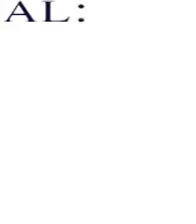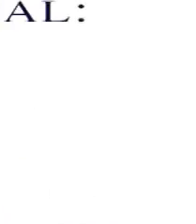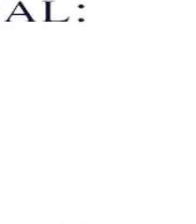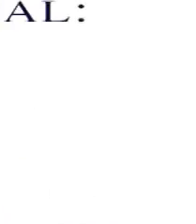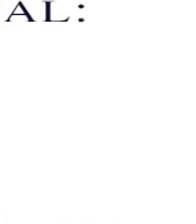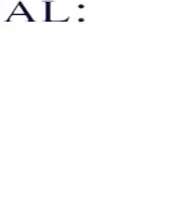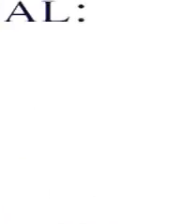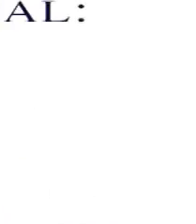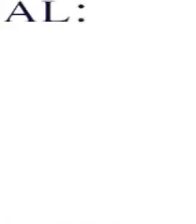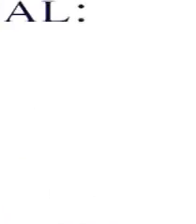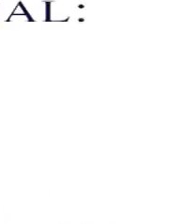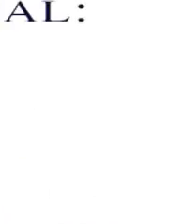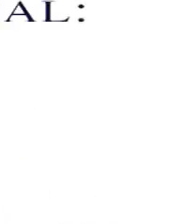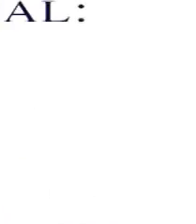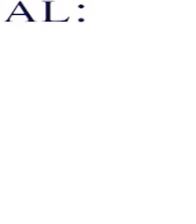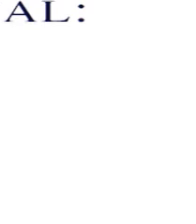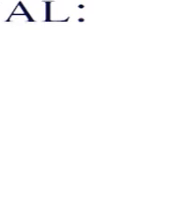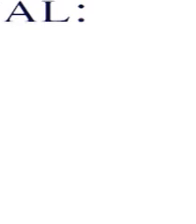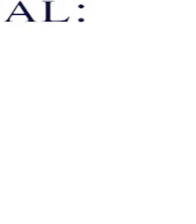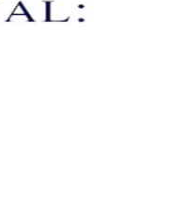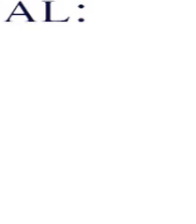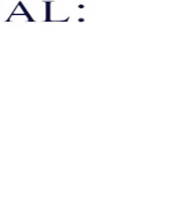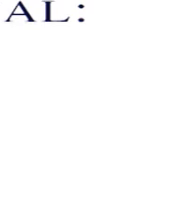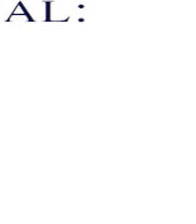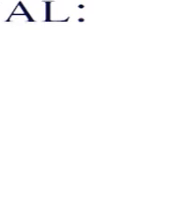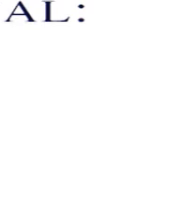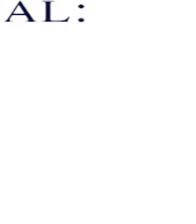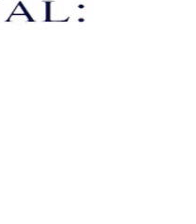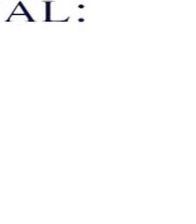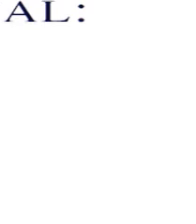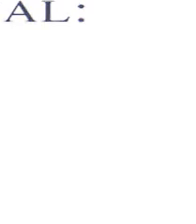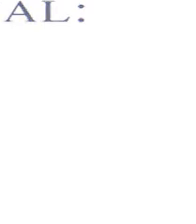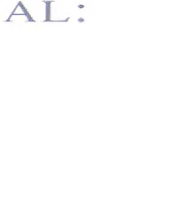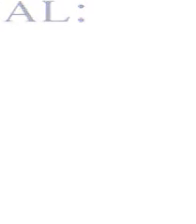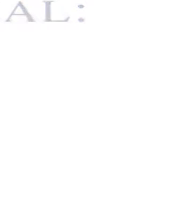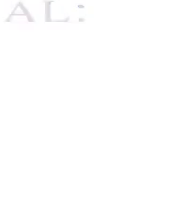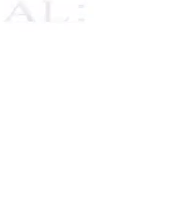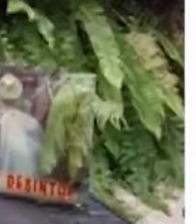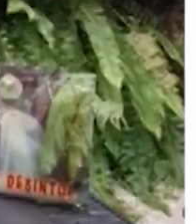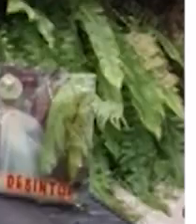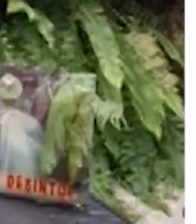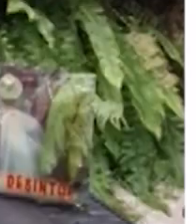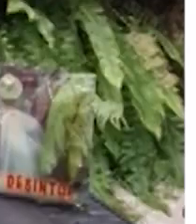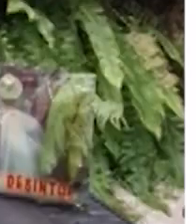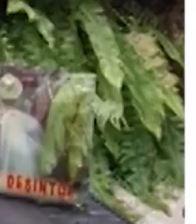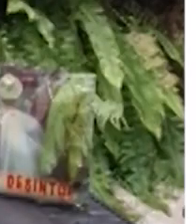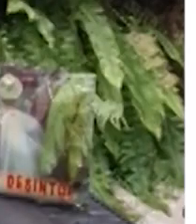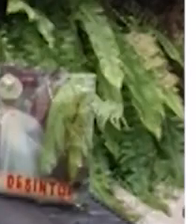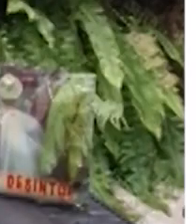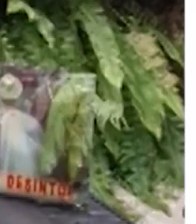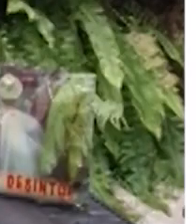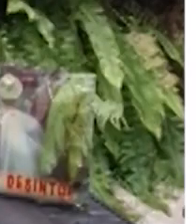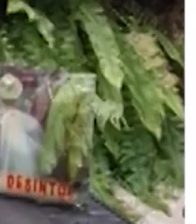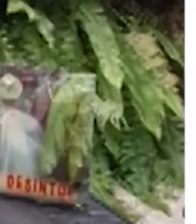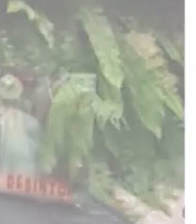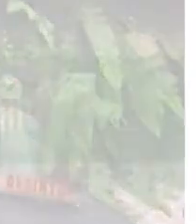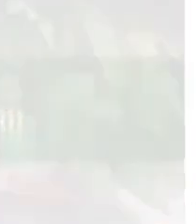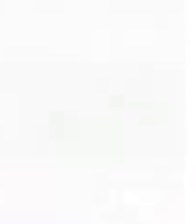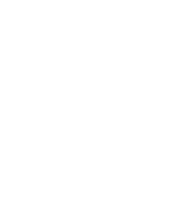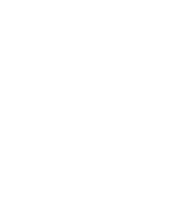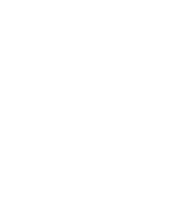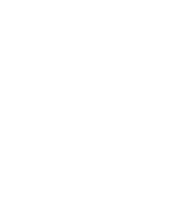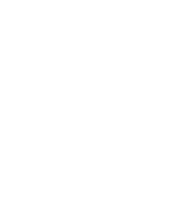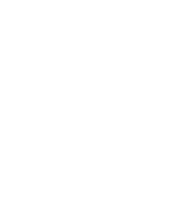288 31 86 323 288 31 86 medicamentos doctor rojas la